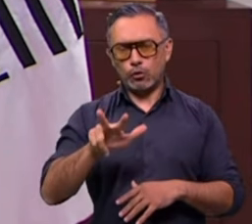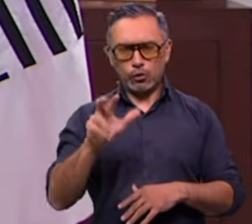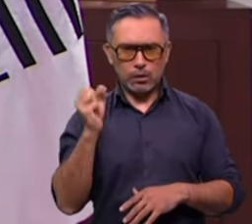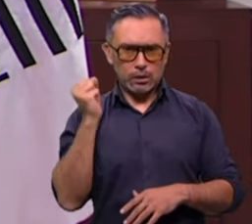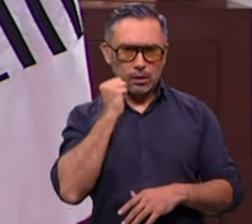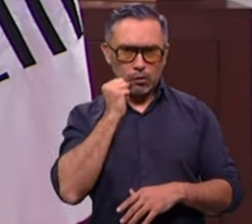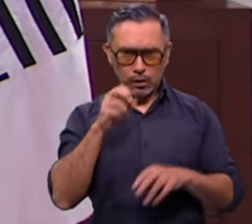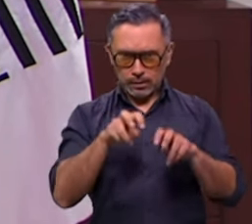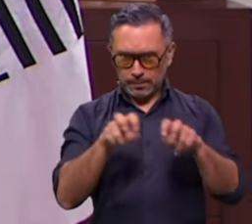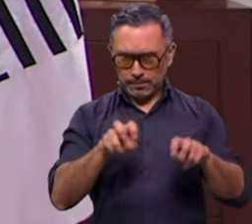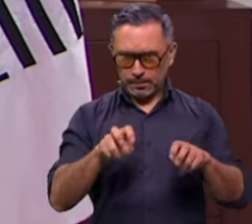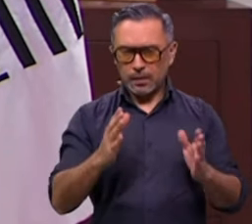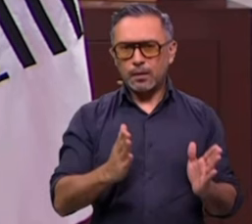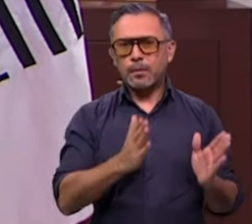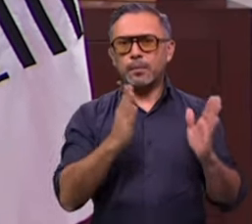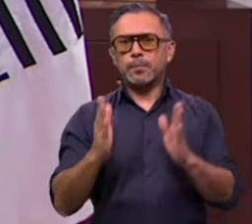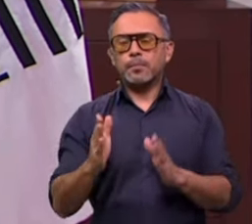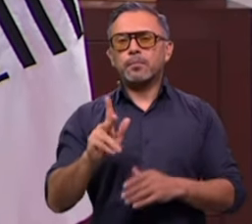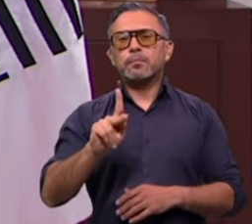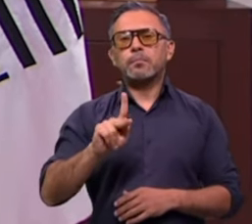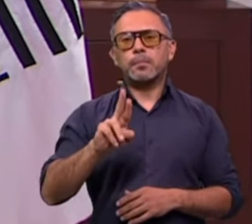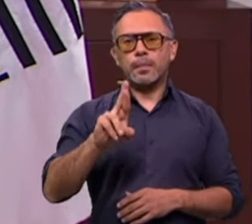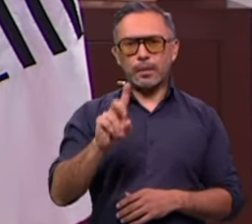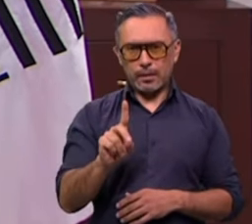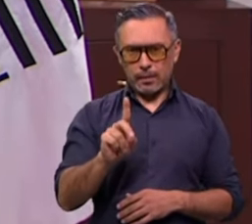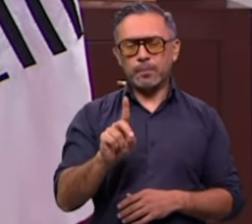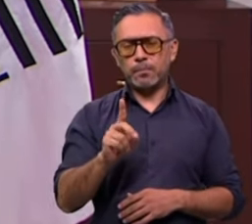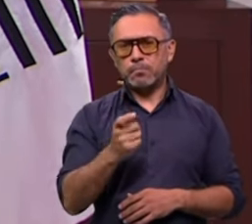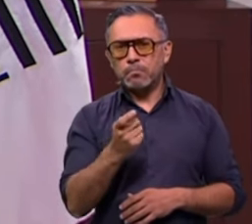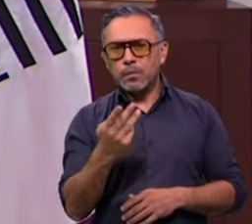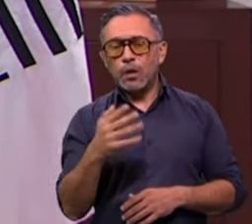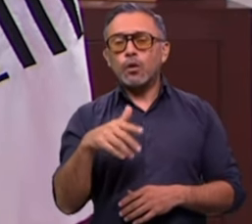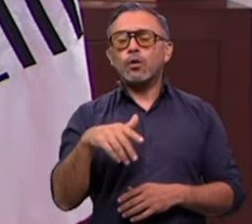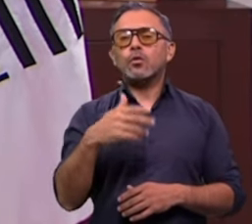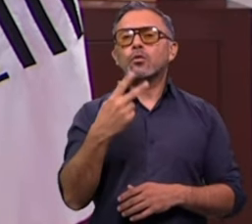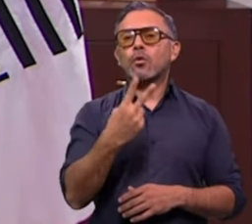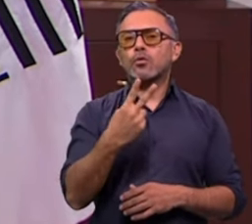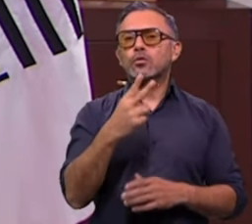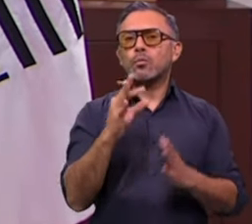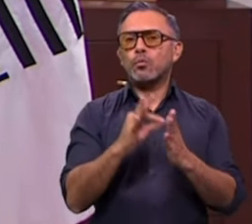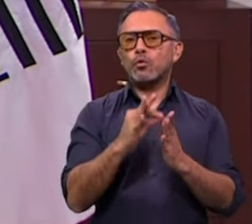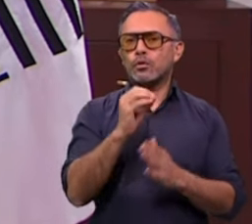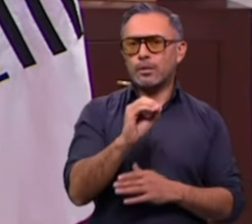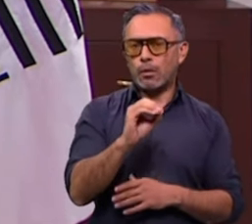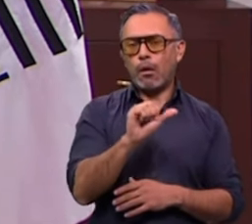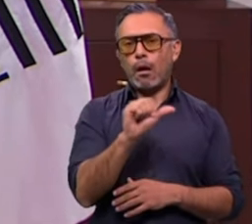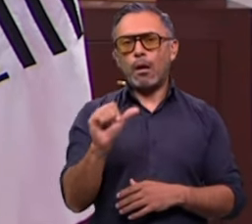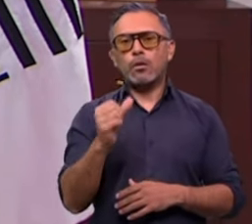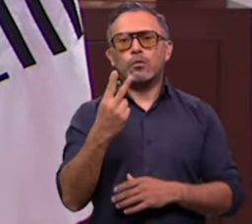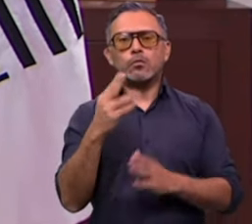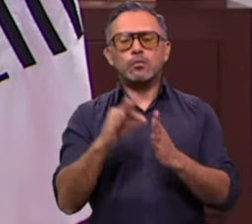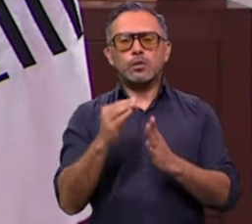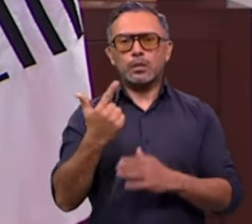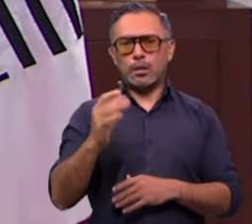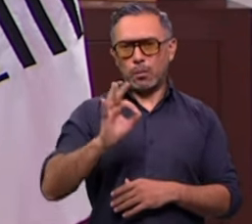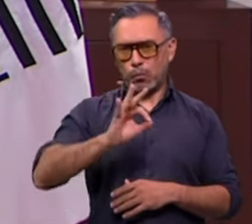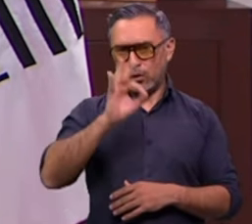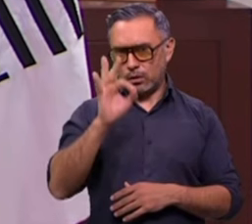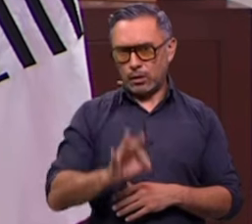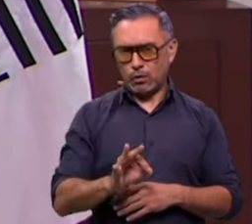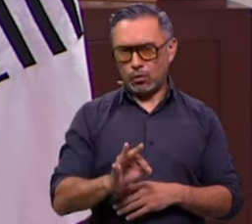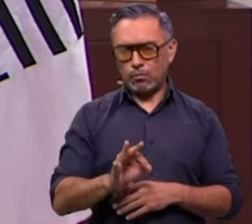senadurías. Partido de la Revolución Democrática, entre 2.0 y 2.7%, lo